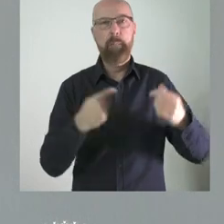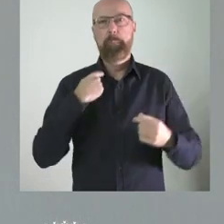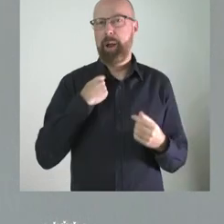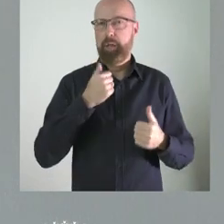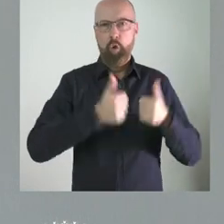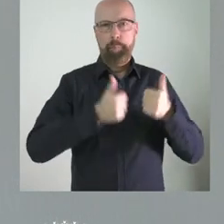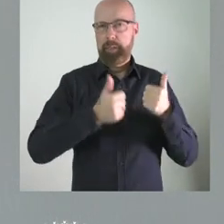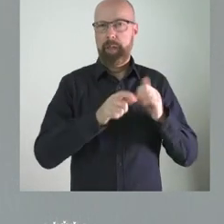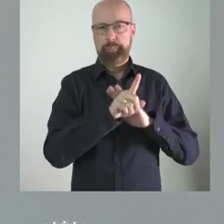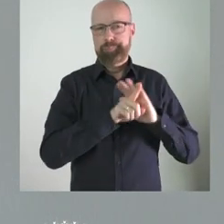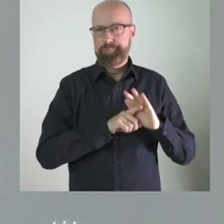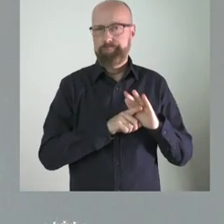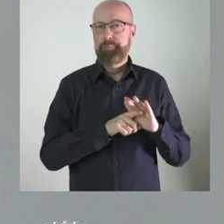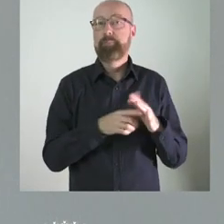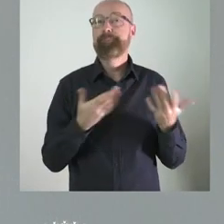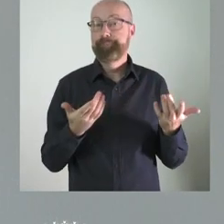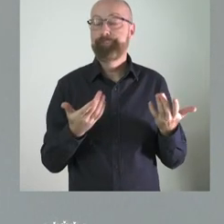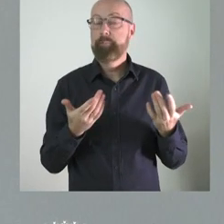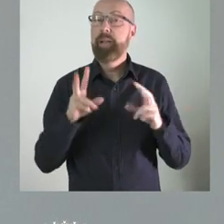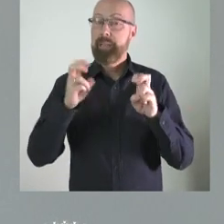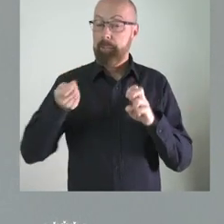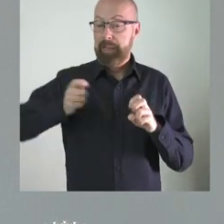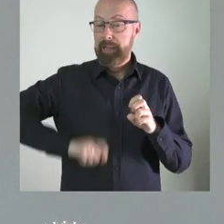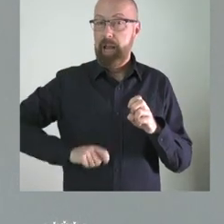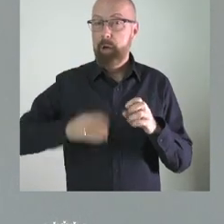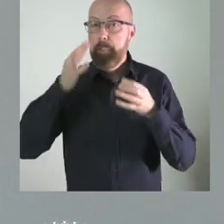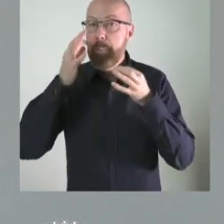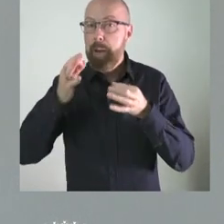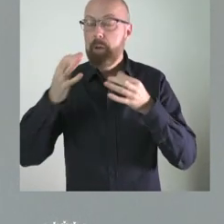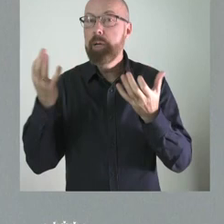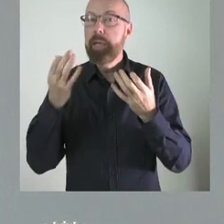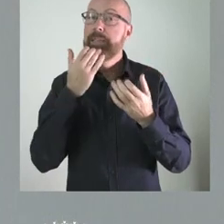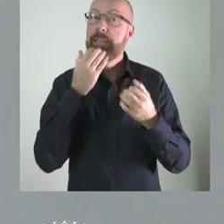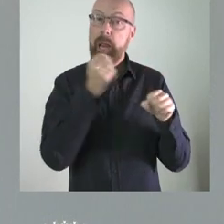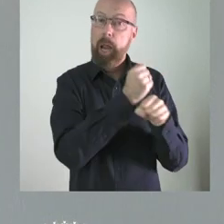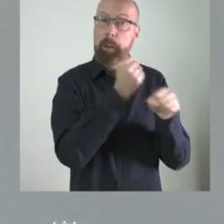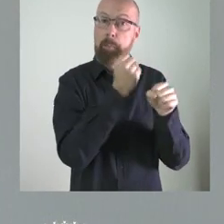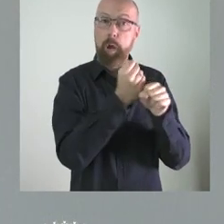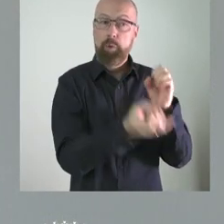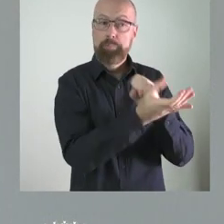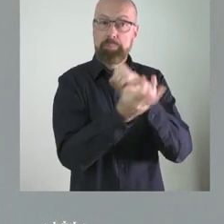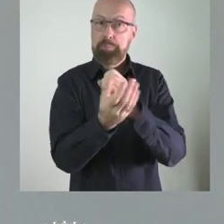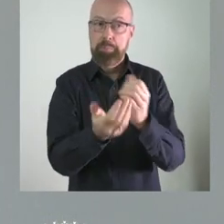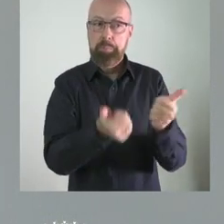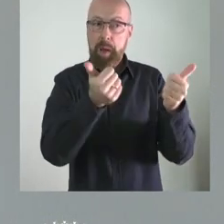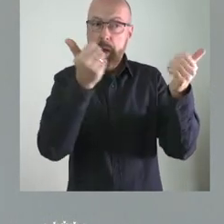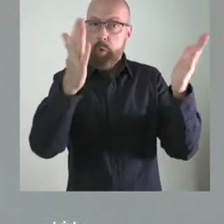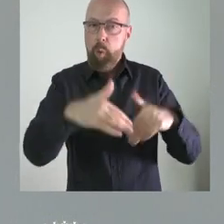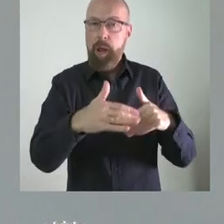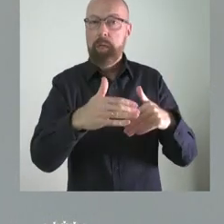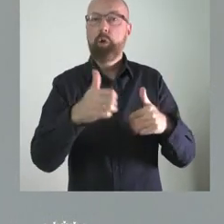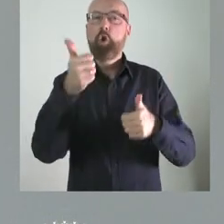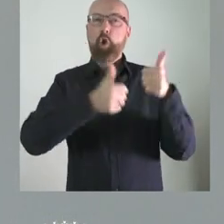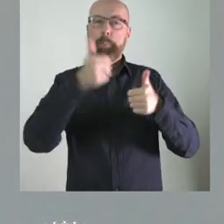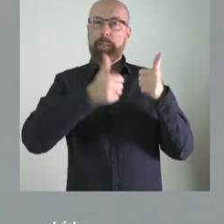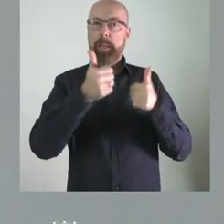es que no se cree empleo y que los niveles de competitividad de las empresas pues no crezcan por tanto